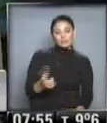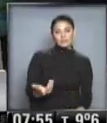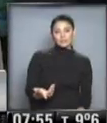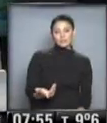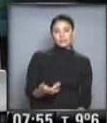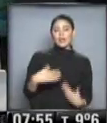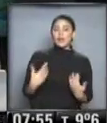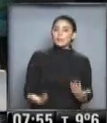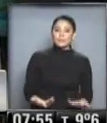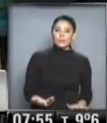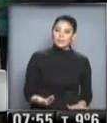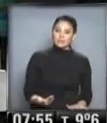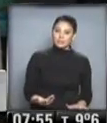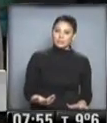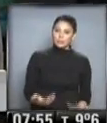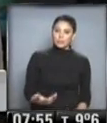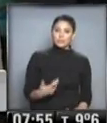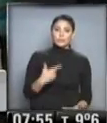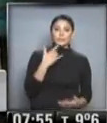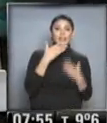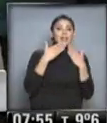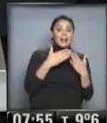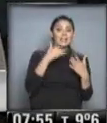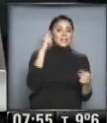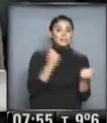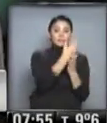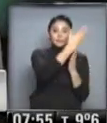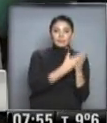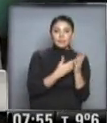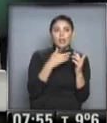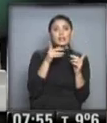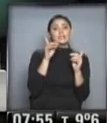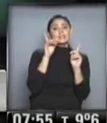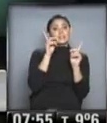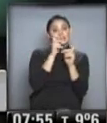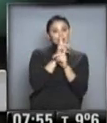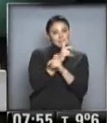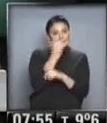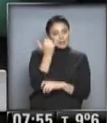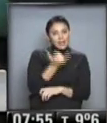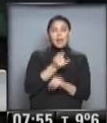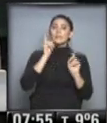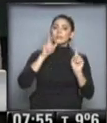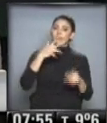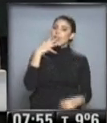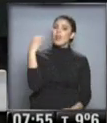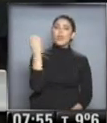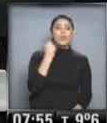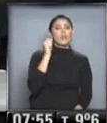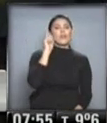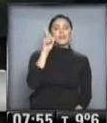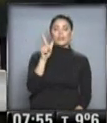bueno, realmente esto ha generado mucha complicación, pero se ha logrado